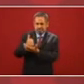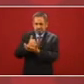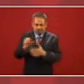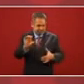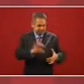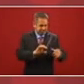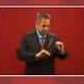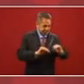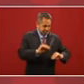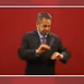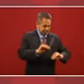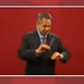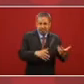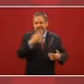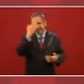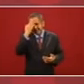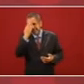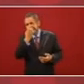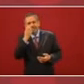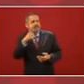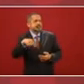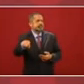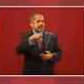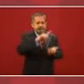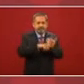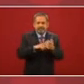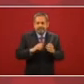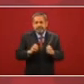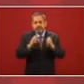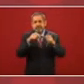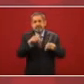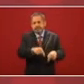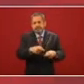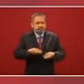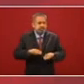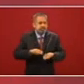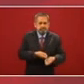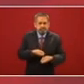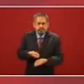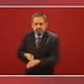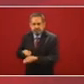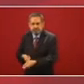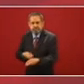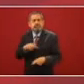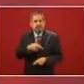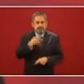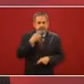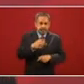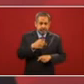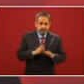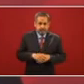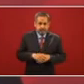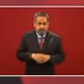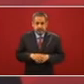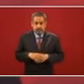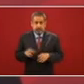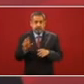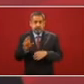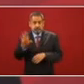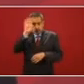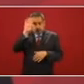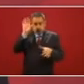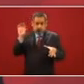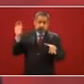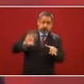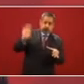normalmente en los recintos escolares y muchos edificios para trapear el piso. Tampoco hay que ponerla en concentraciones excesivas,